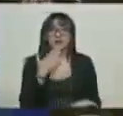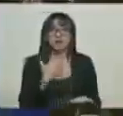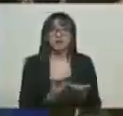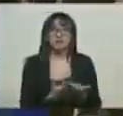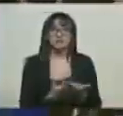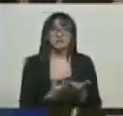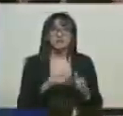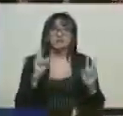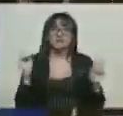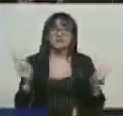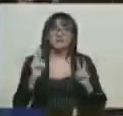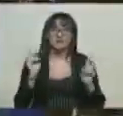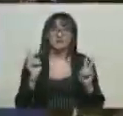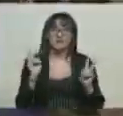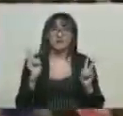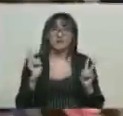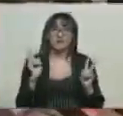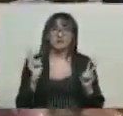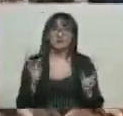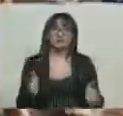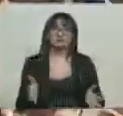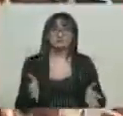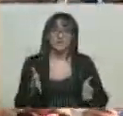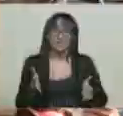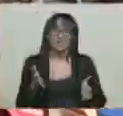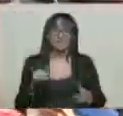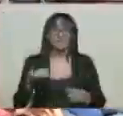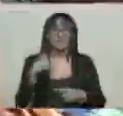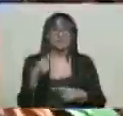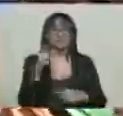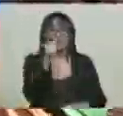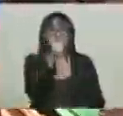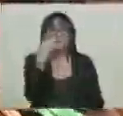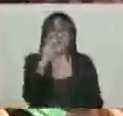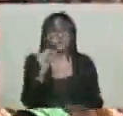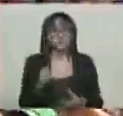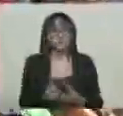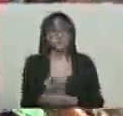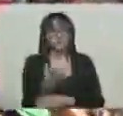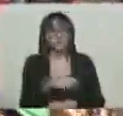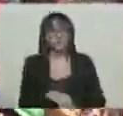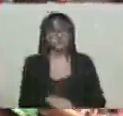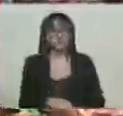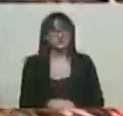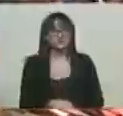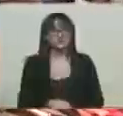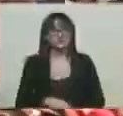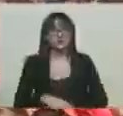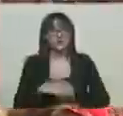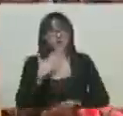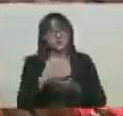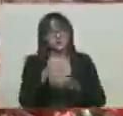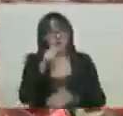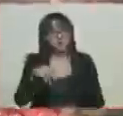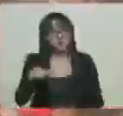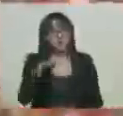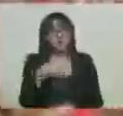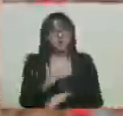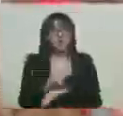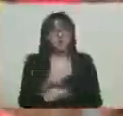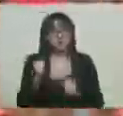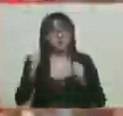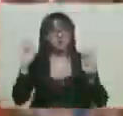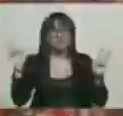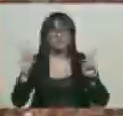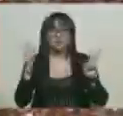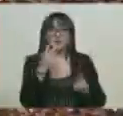la victoria que vamos a obtener el próximo domingo 20 de mayo. Gracias, pueblo de Monaga. ¡Que viva la